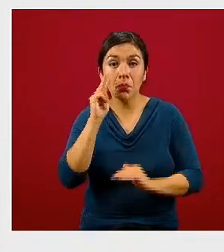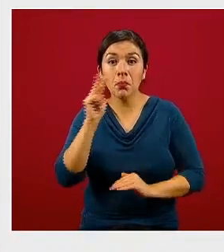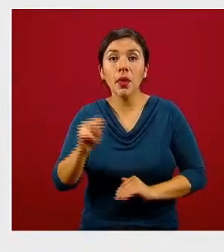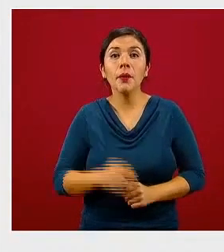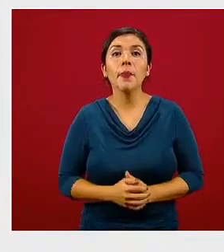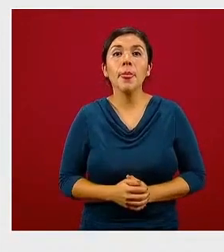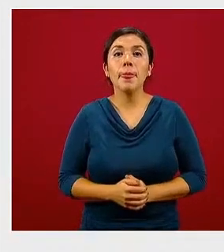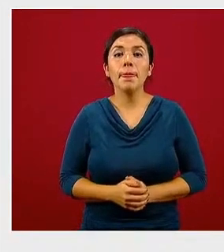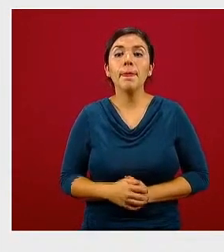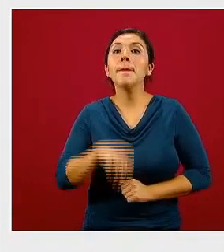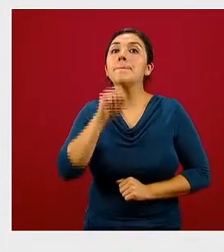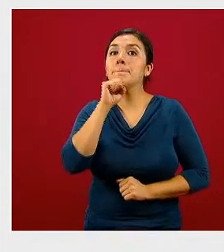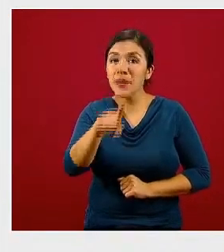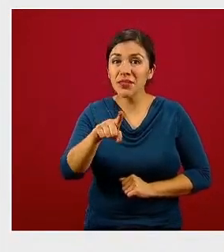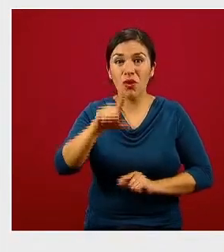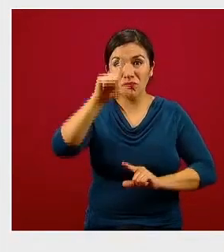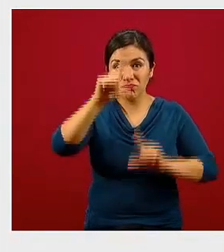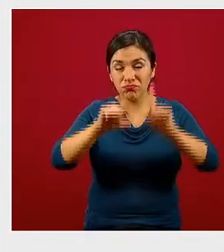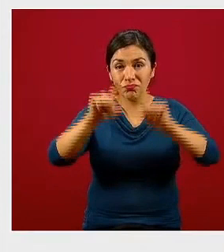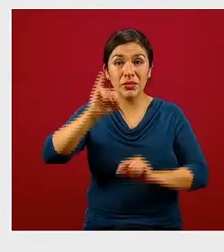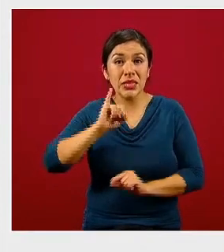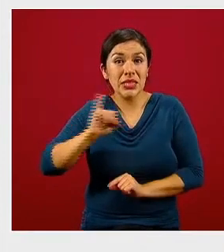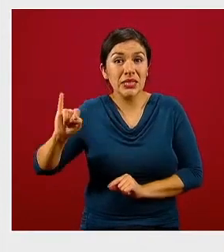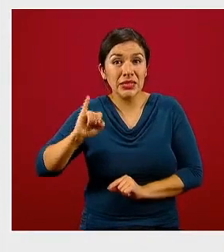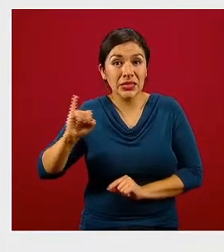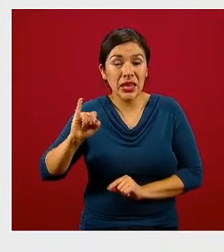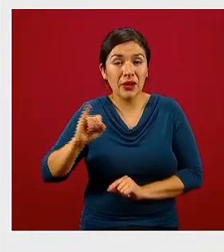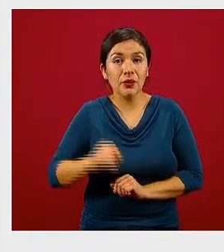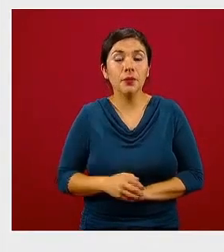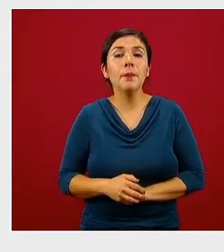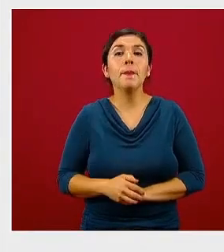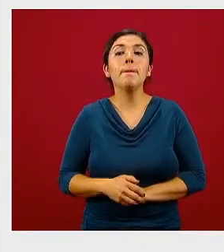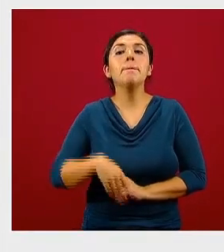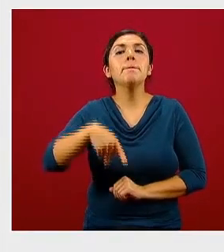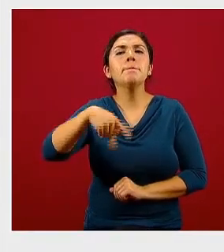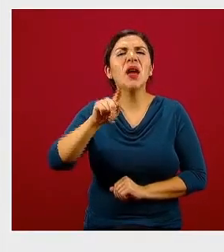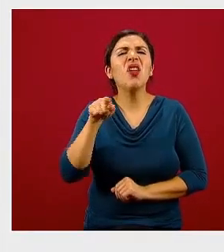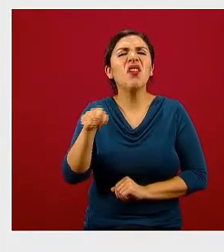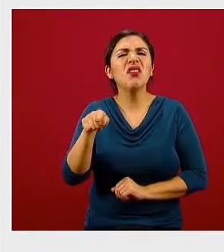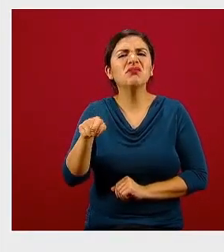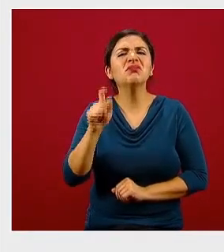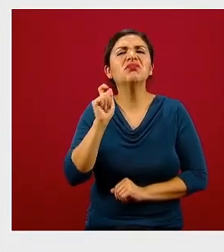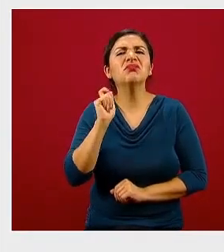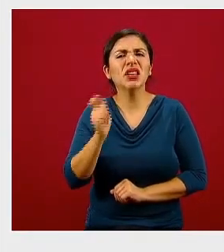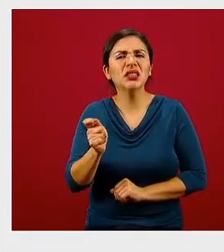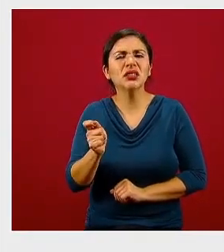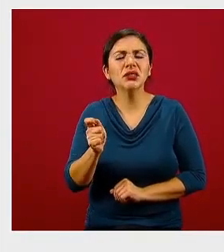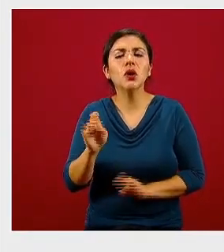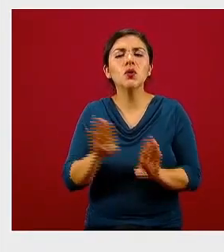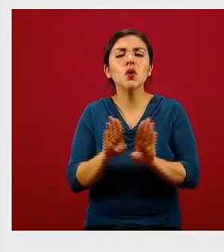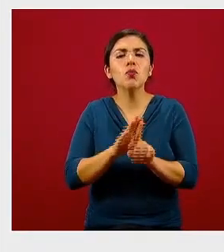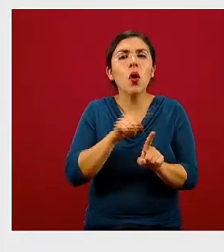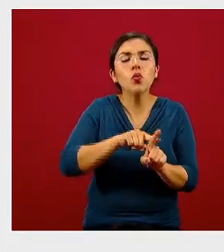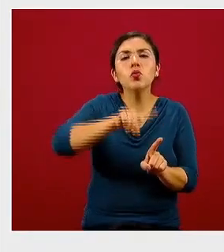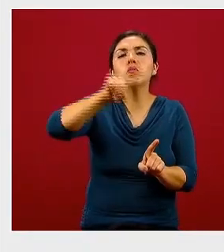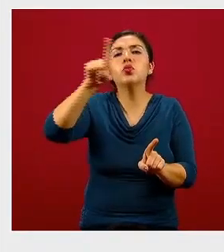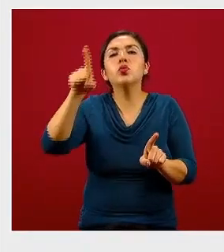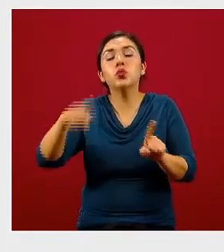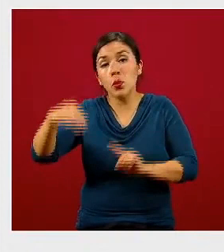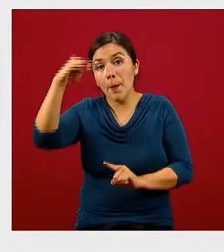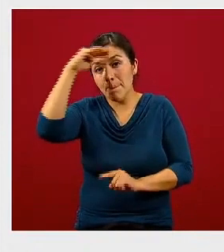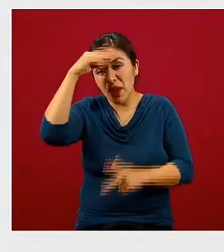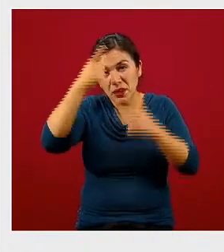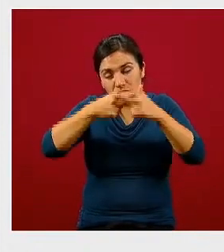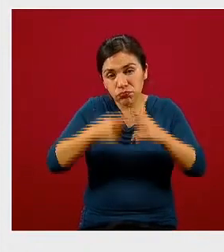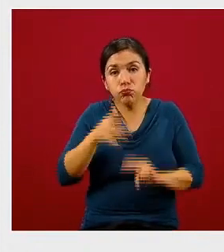vemos esa misma gráfica del lado izquierdo, pero con pues la curva epidémica